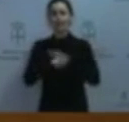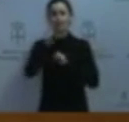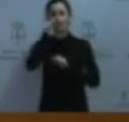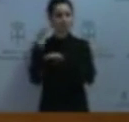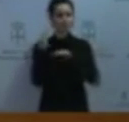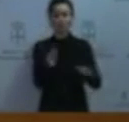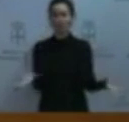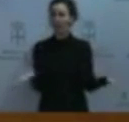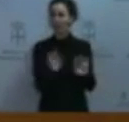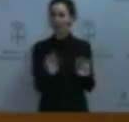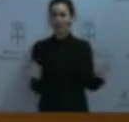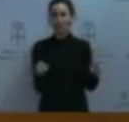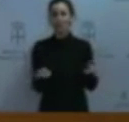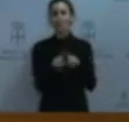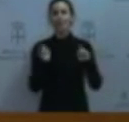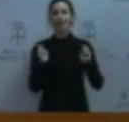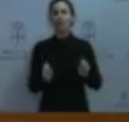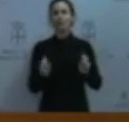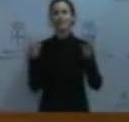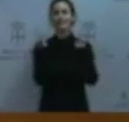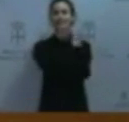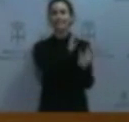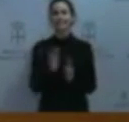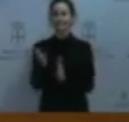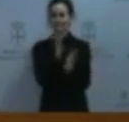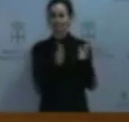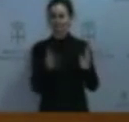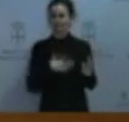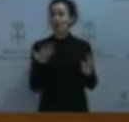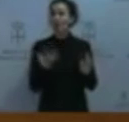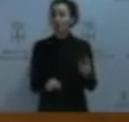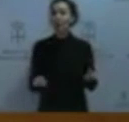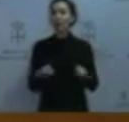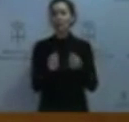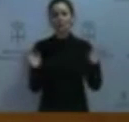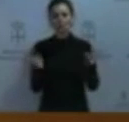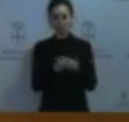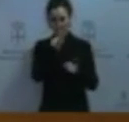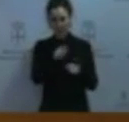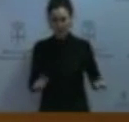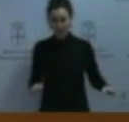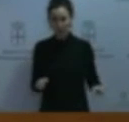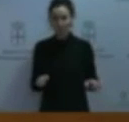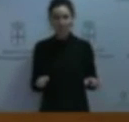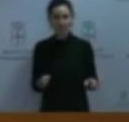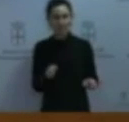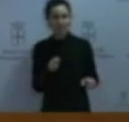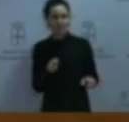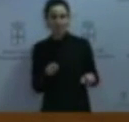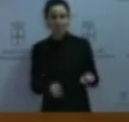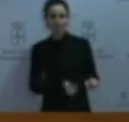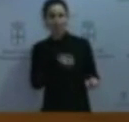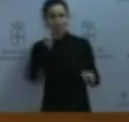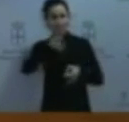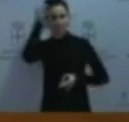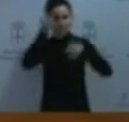que si no fuera una Amazonía, que podría gustar a un determinado grupo de personas intrépidas o alguna empresa de